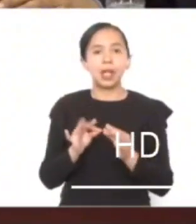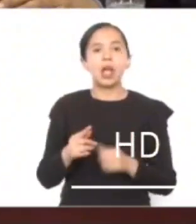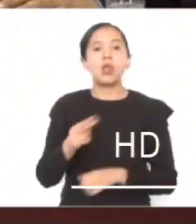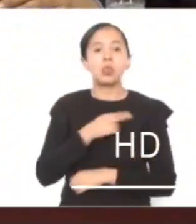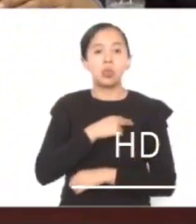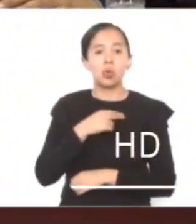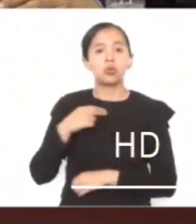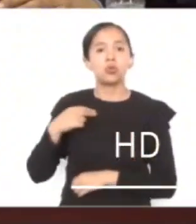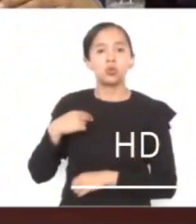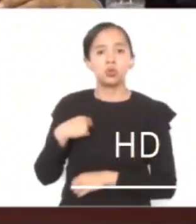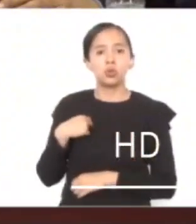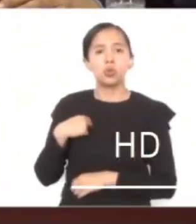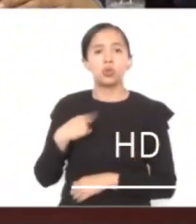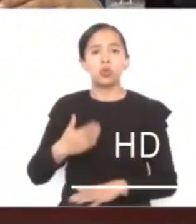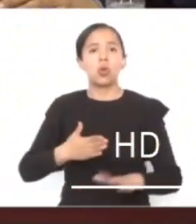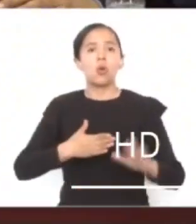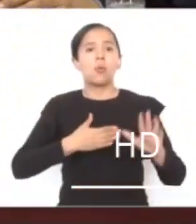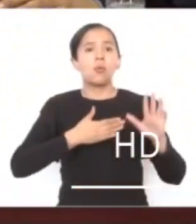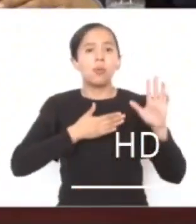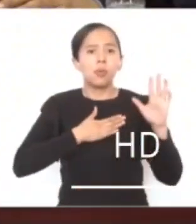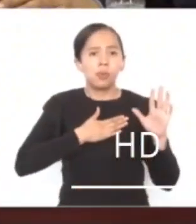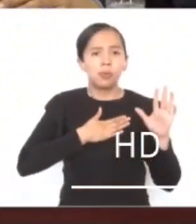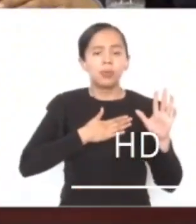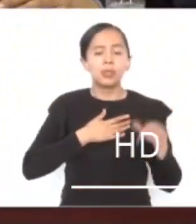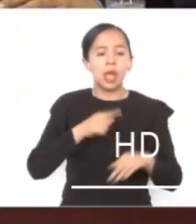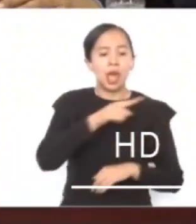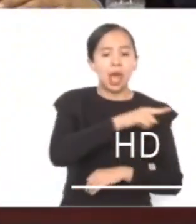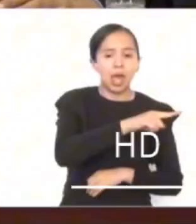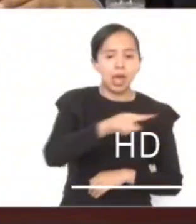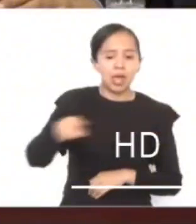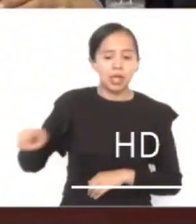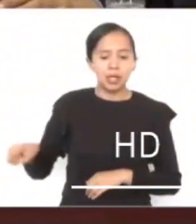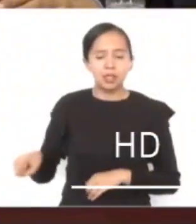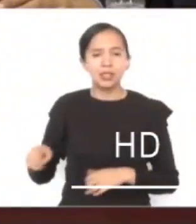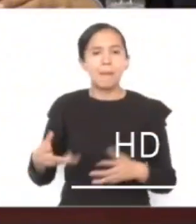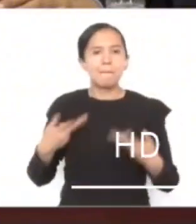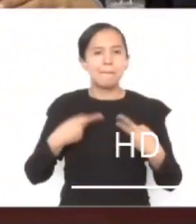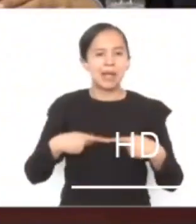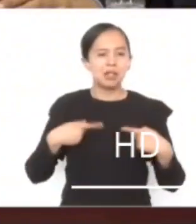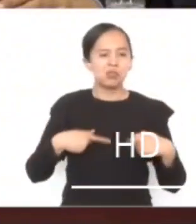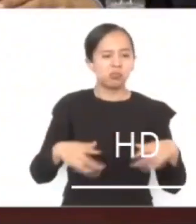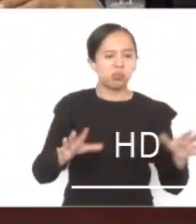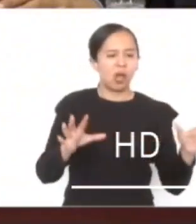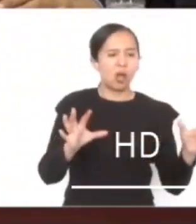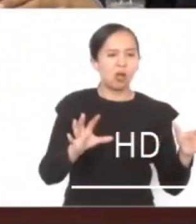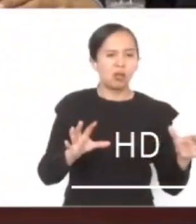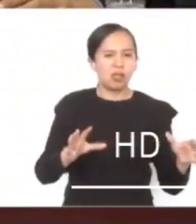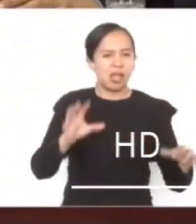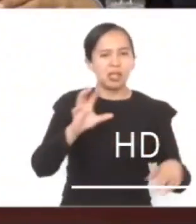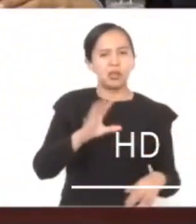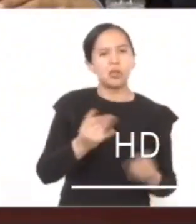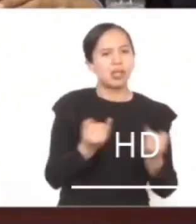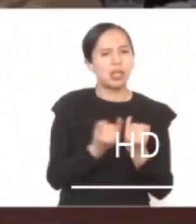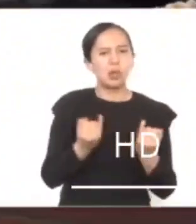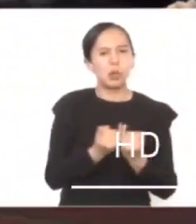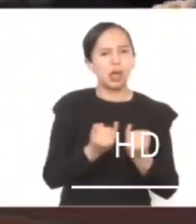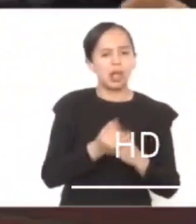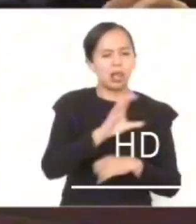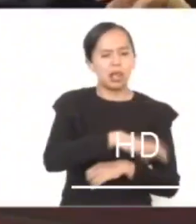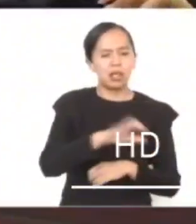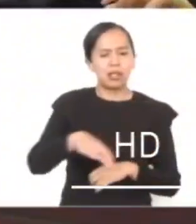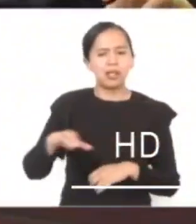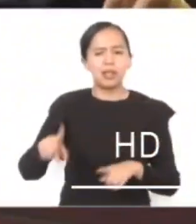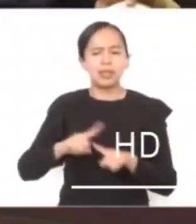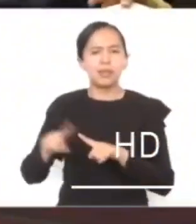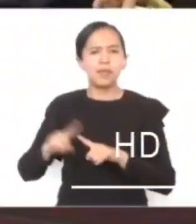compromiso para llegar a acuerdos con todos los colectivos y habitantes de